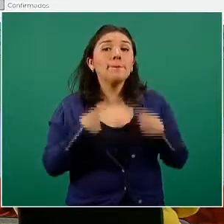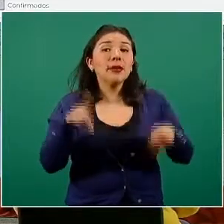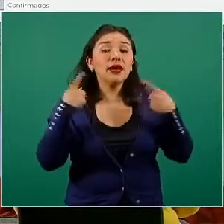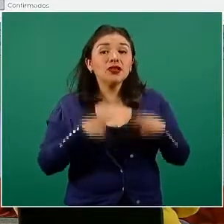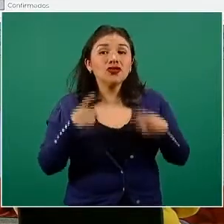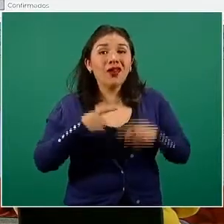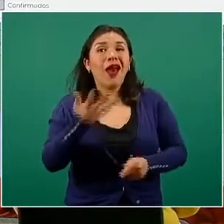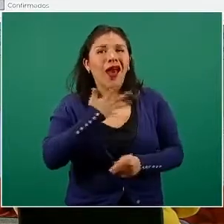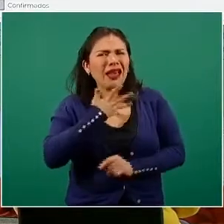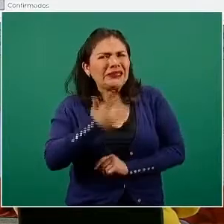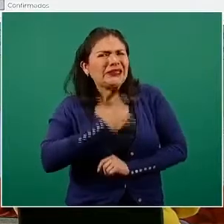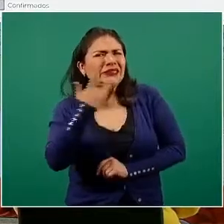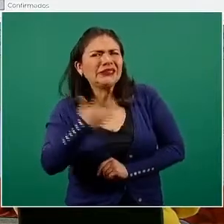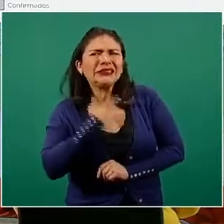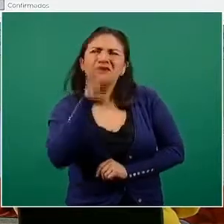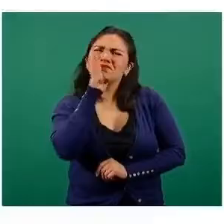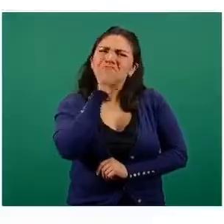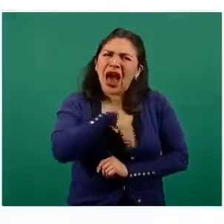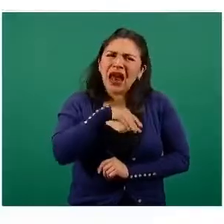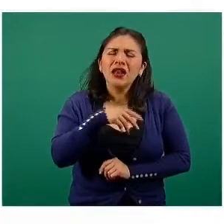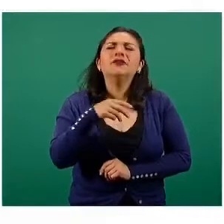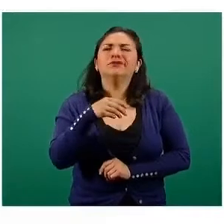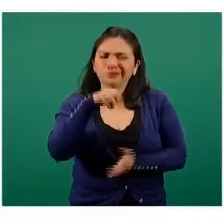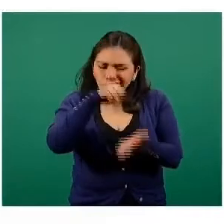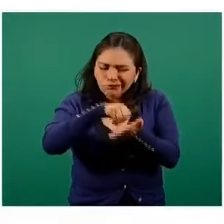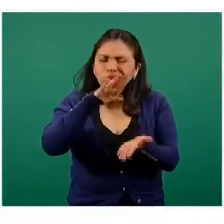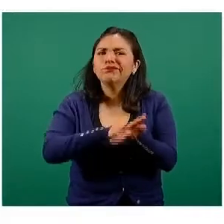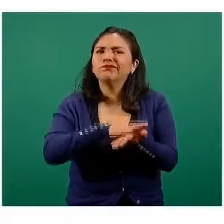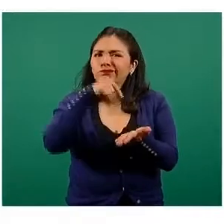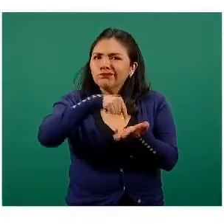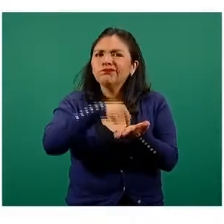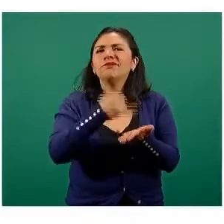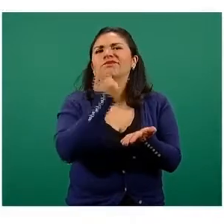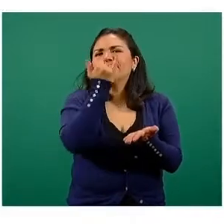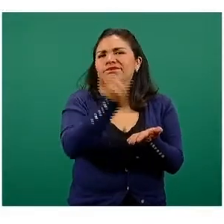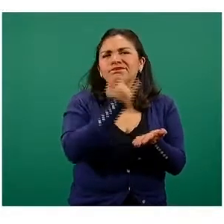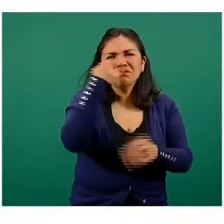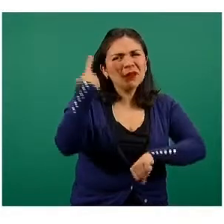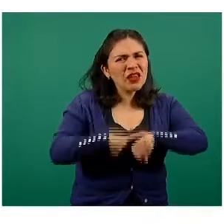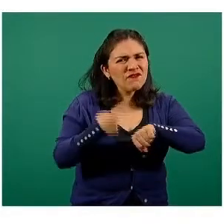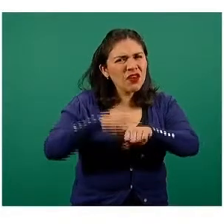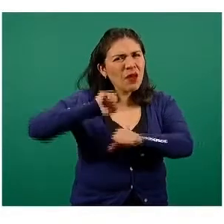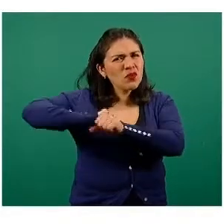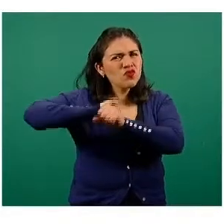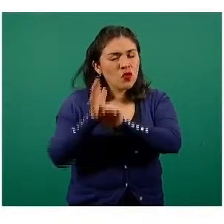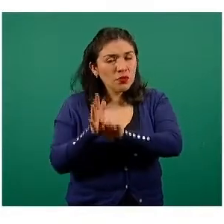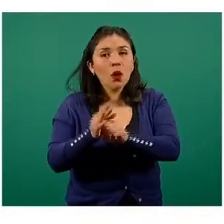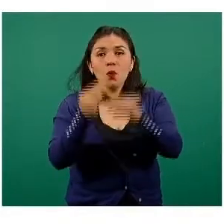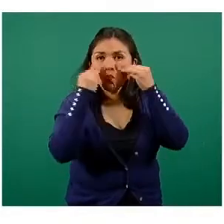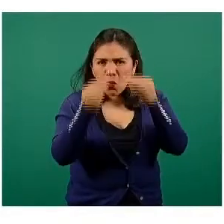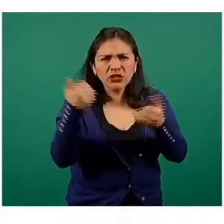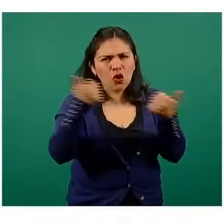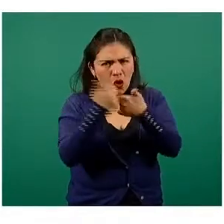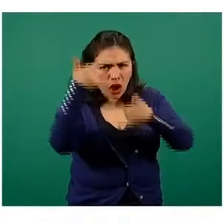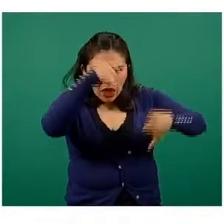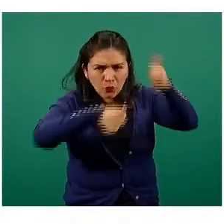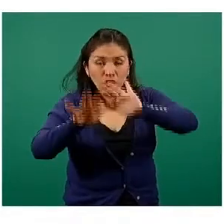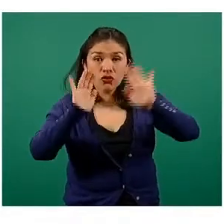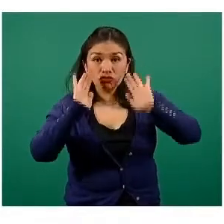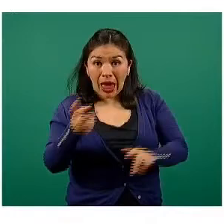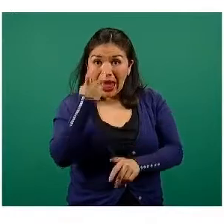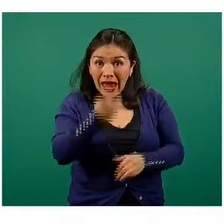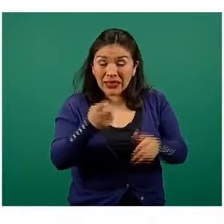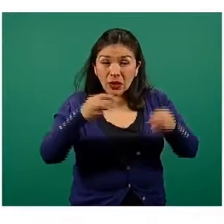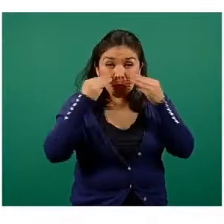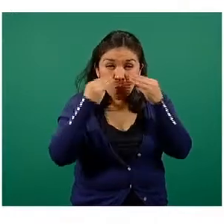que tienen síntomas, cumplen con criterios para hacer un caso sospechoso de COVID, se le toma muestra y del total de las